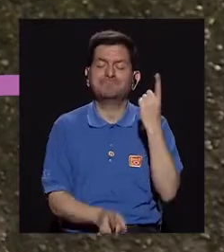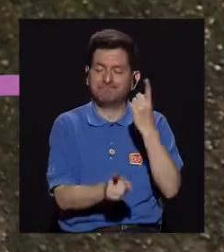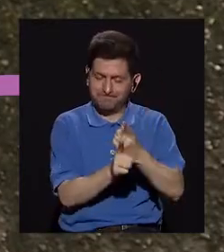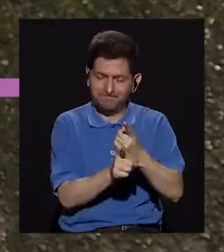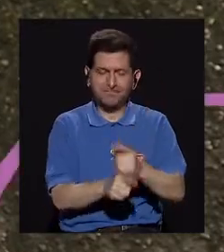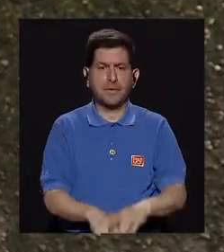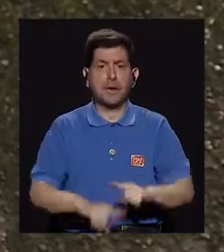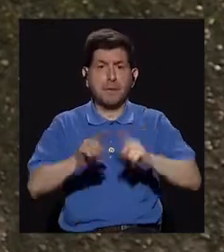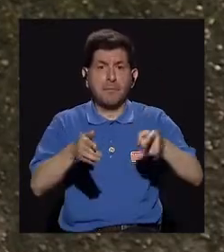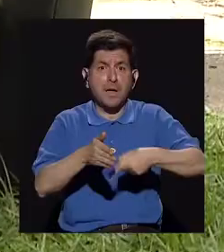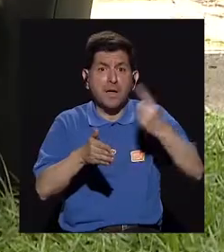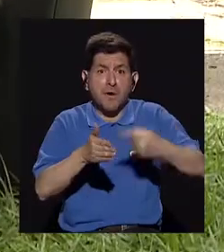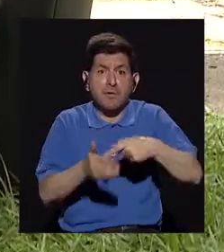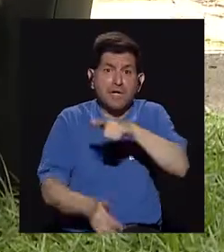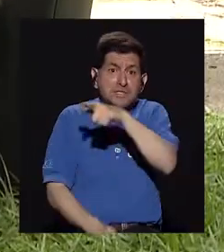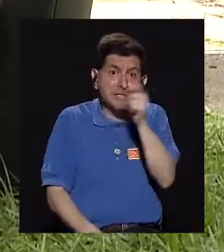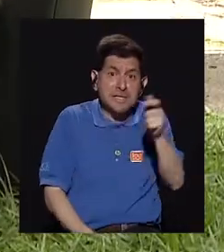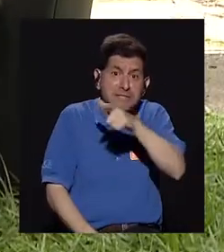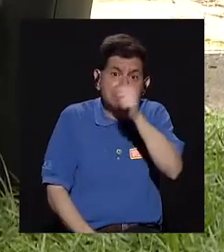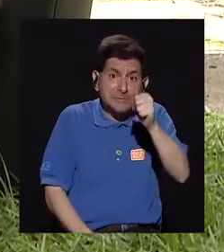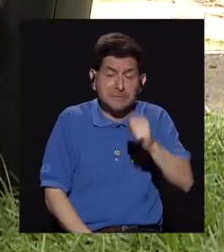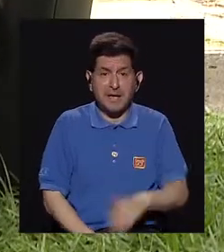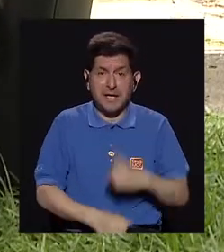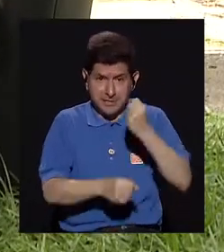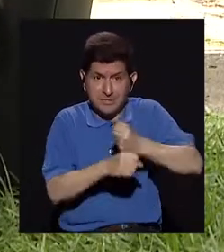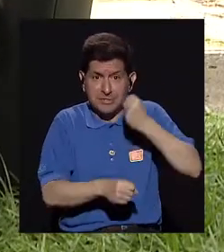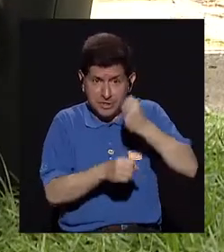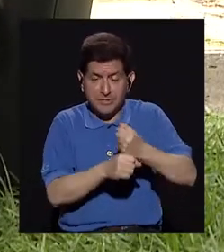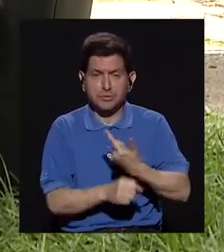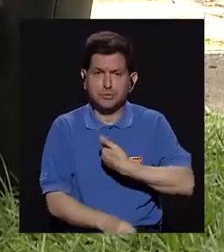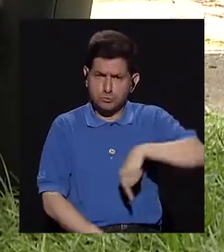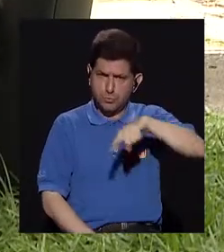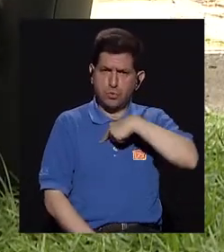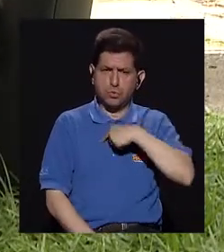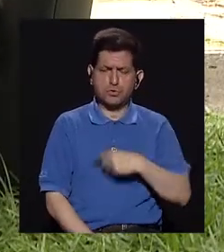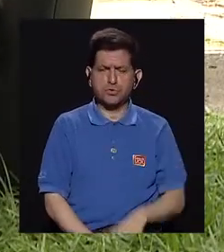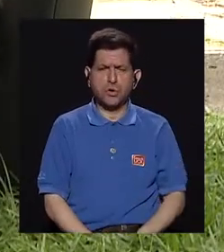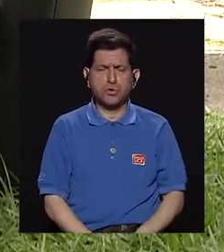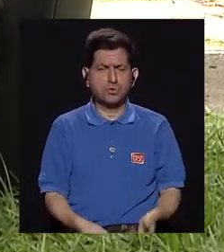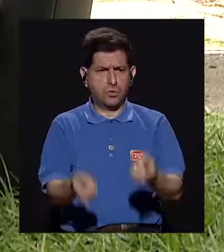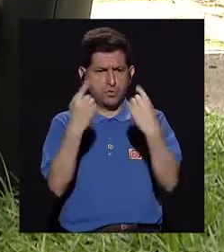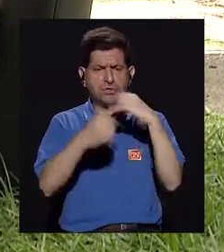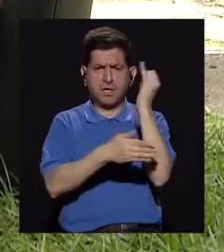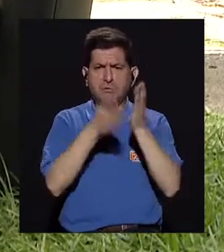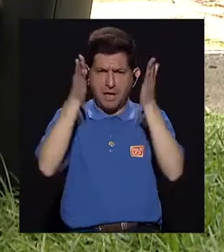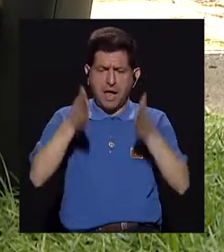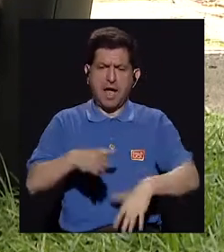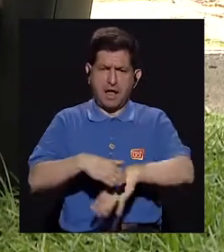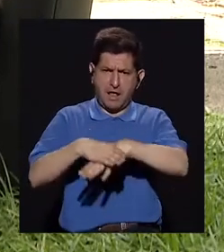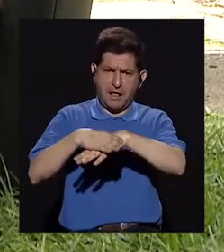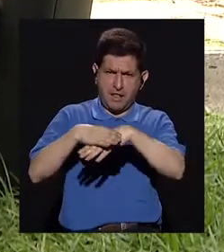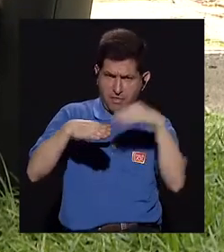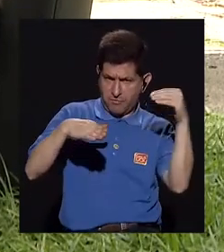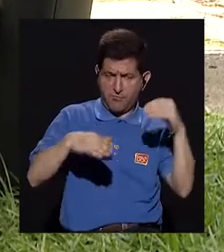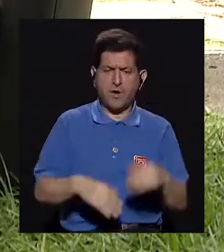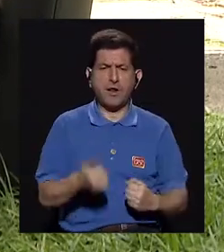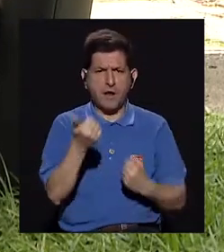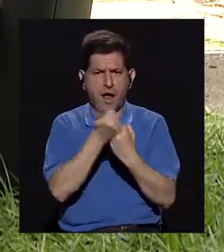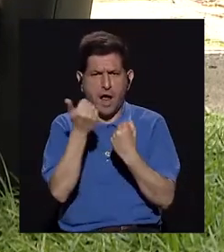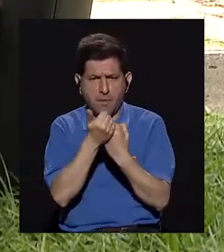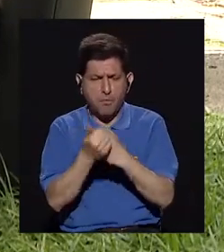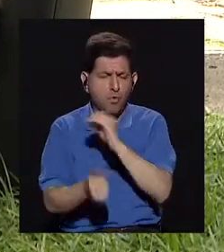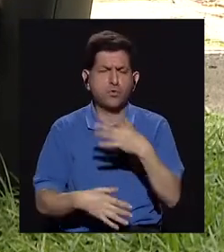Exacto, exacto. Pero a veces lleva meses poderlo. Exacto. No, y hemos logrado que venga incluso muchos artistas de afuera, ¿verdad? Con